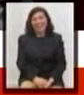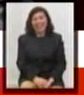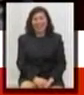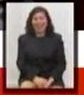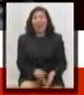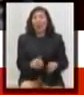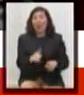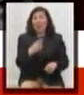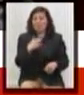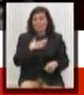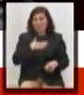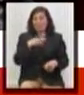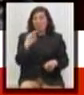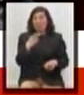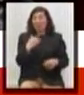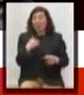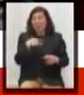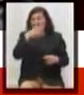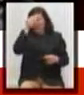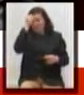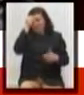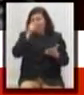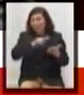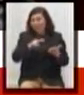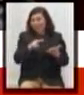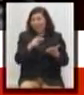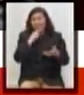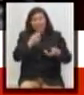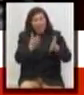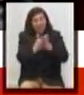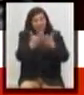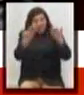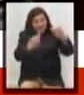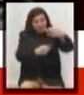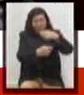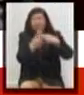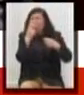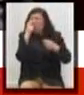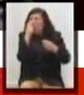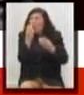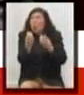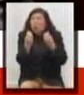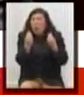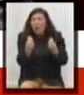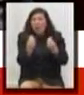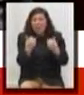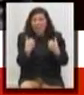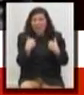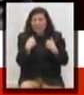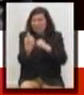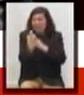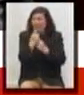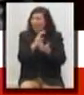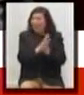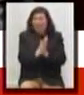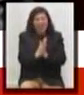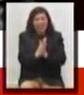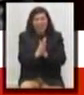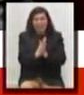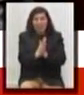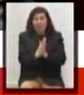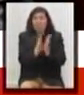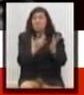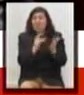Entonces, cuando mi padre se dio cuenta de que yo había aprendido a leer y de cabeza, empezaron las averiguaciones. Nadie me había enseñado, sino